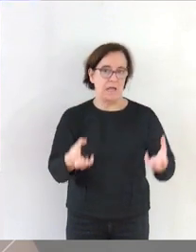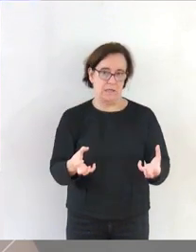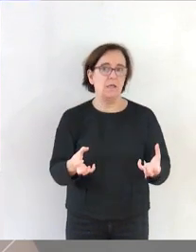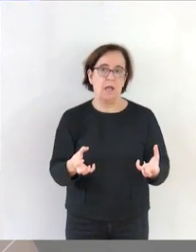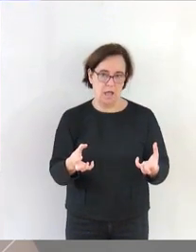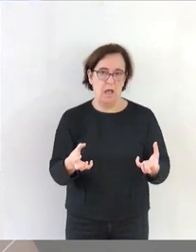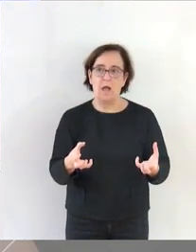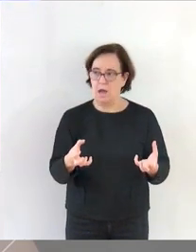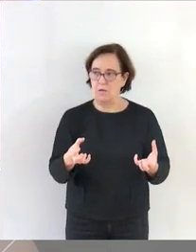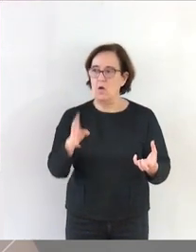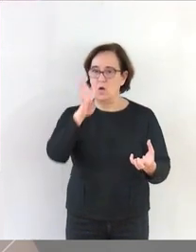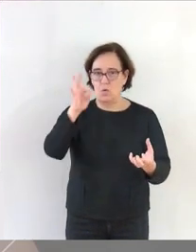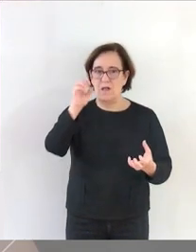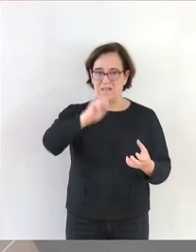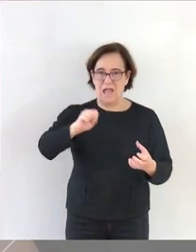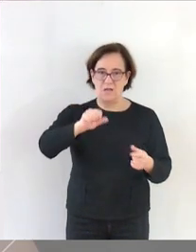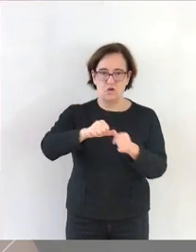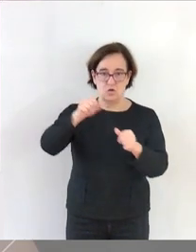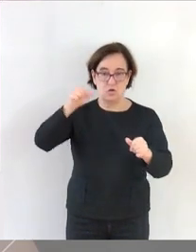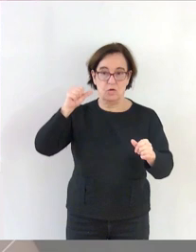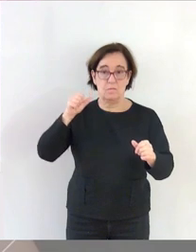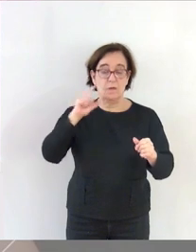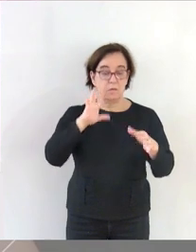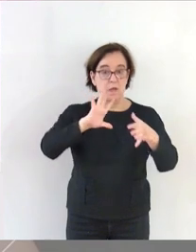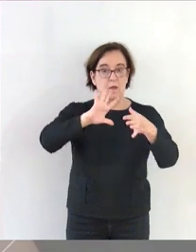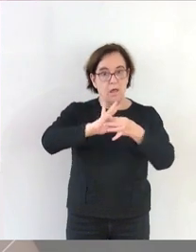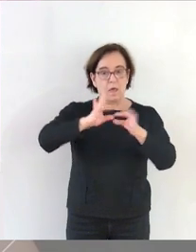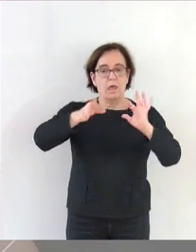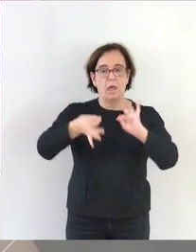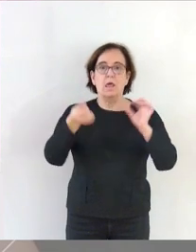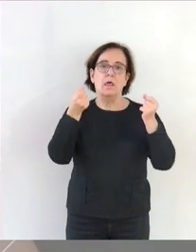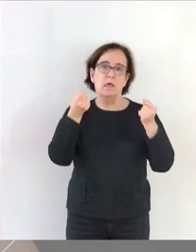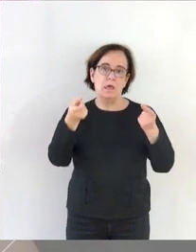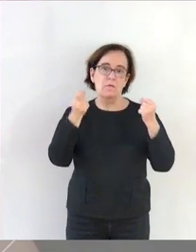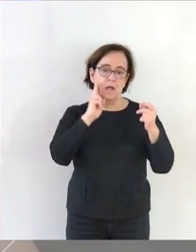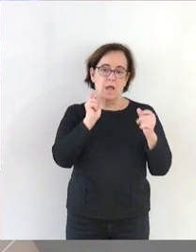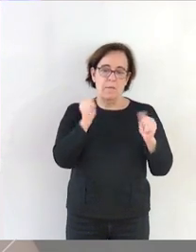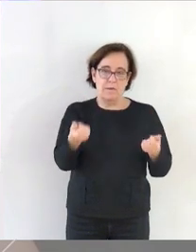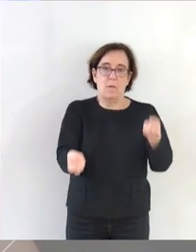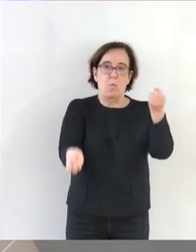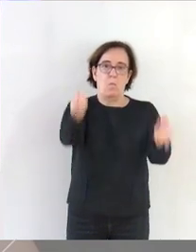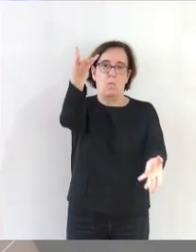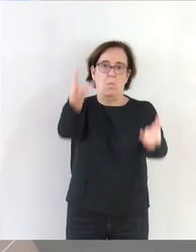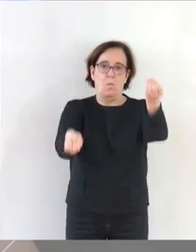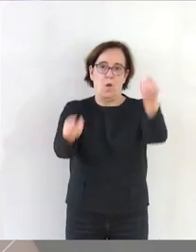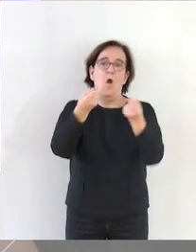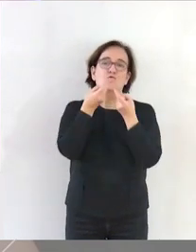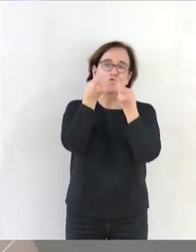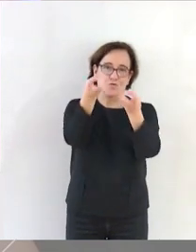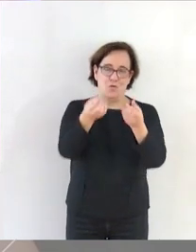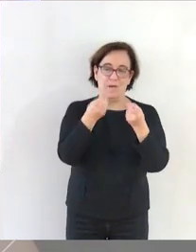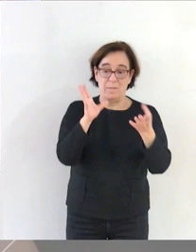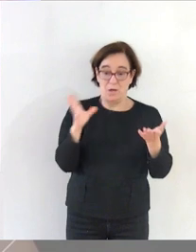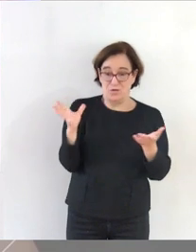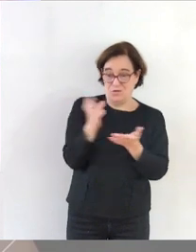en los últimos 40 años entonces bueno unimos Cabos y empiezan a salir los los números pero sin embargo